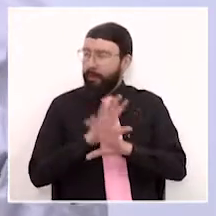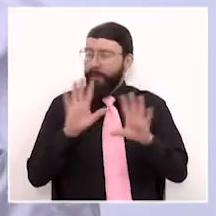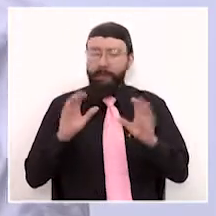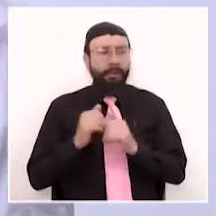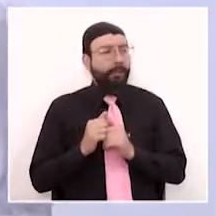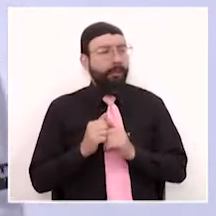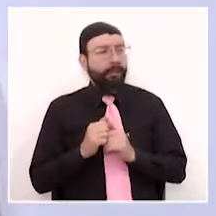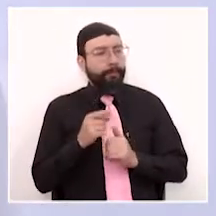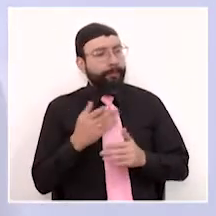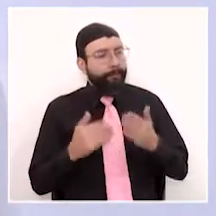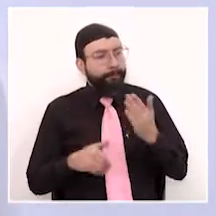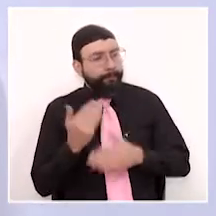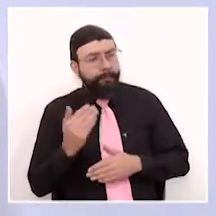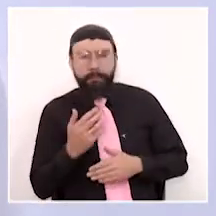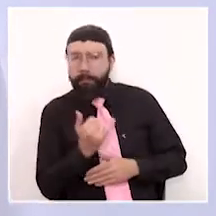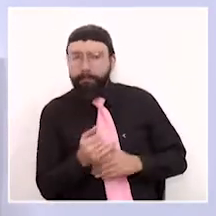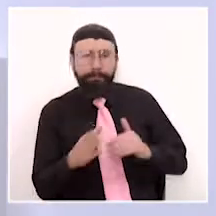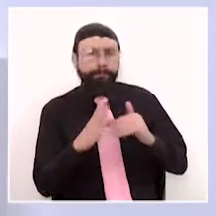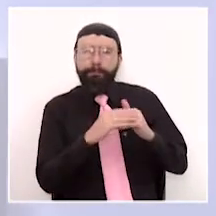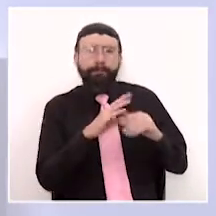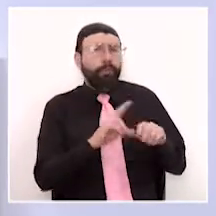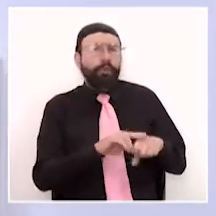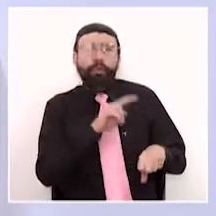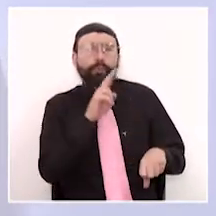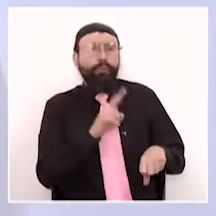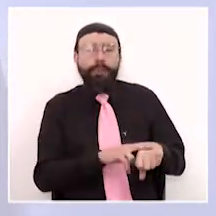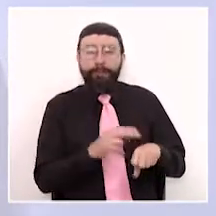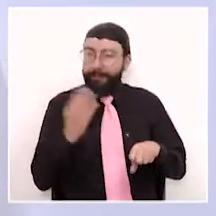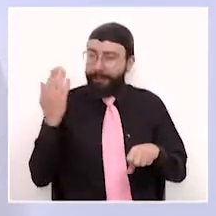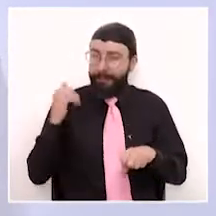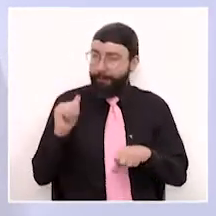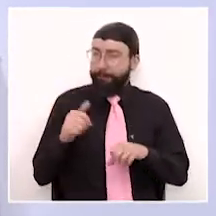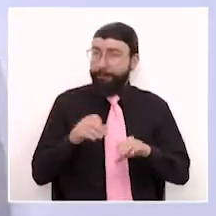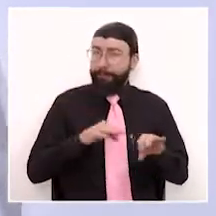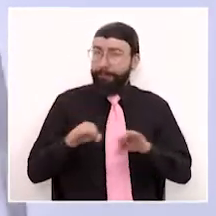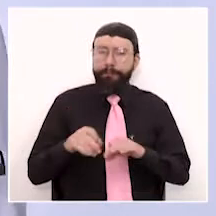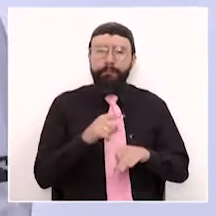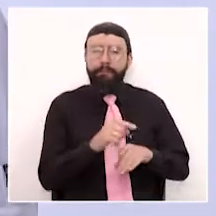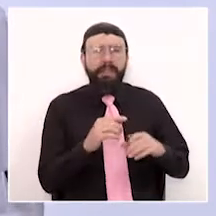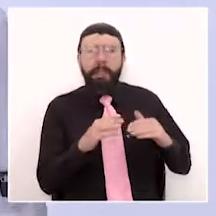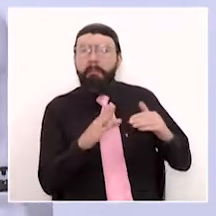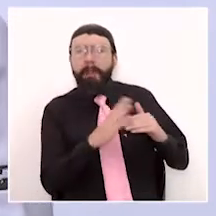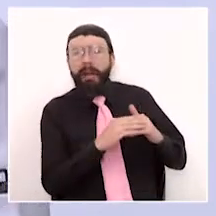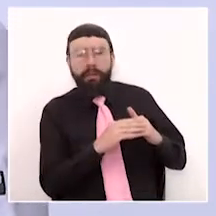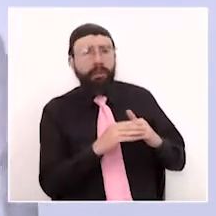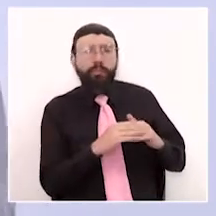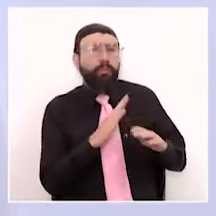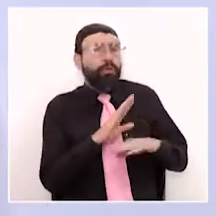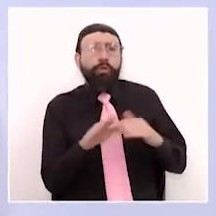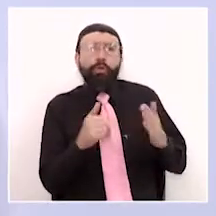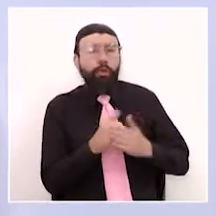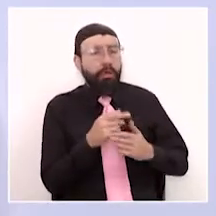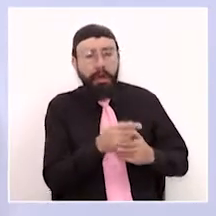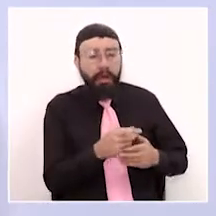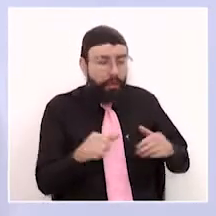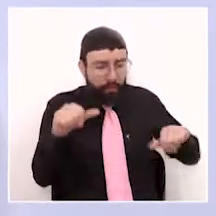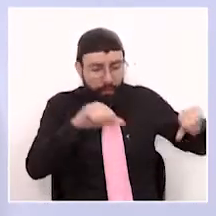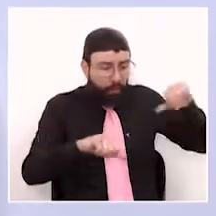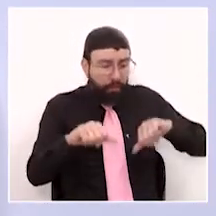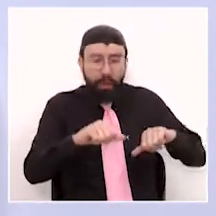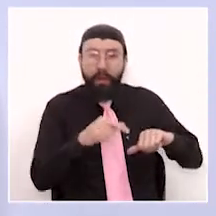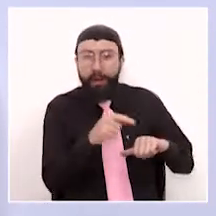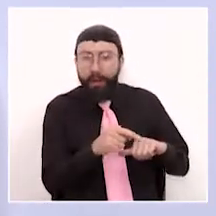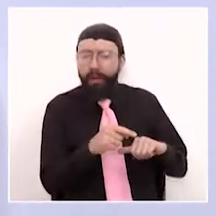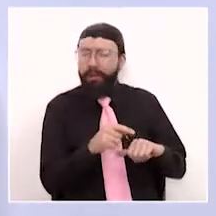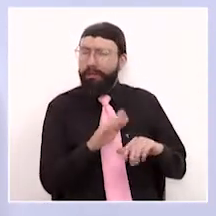pues empecemos por el pan tradicional. Como Santiago les estaba contando, es un pan que pues todos están hechos con fermentación natural y más adelante les